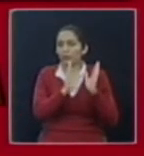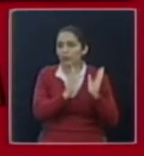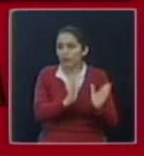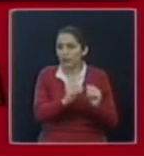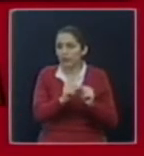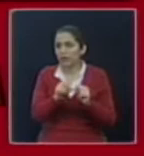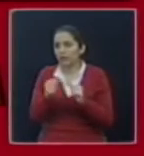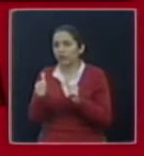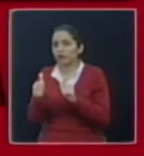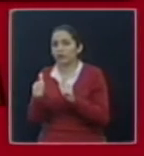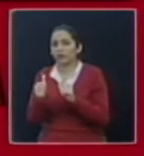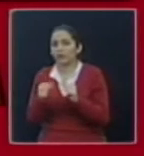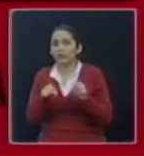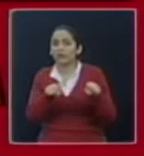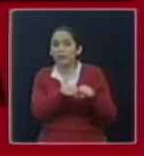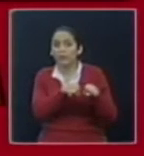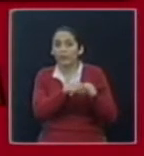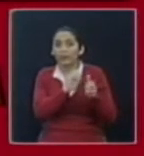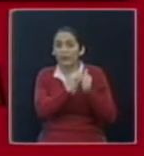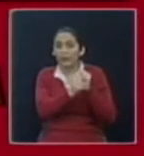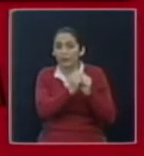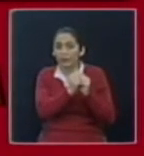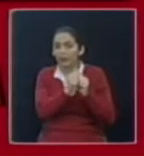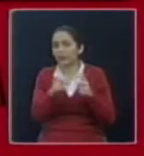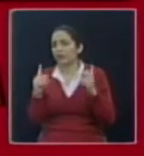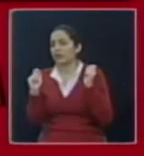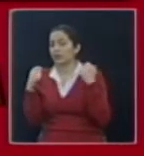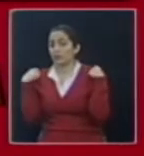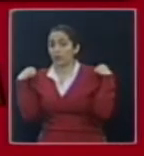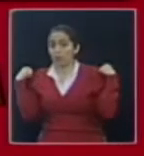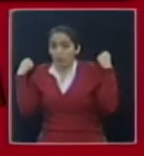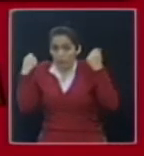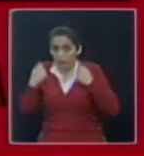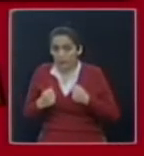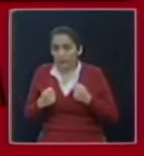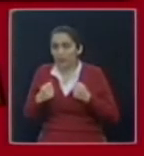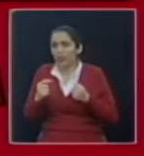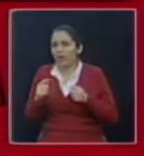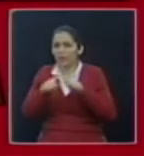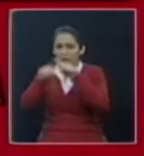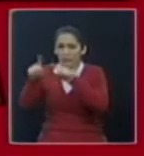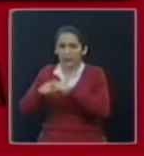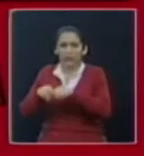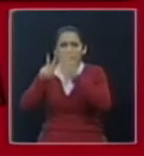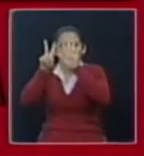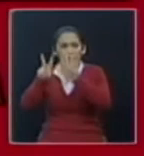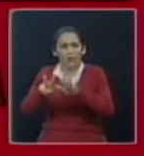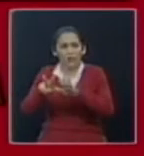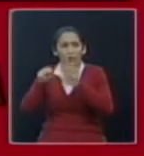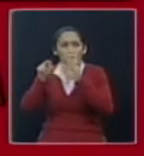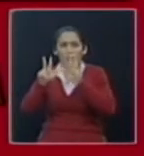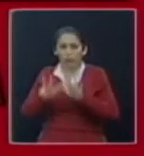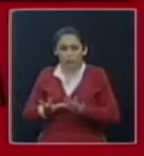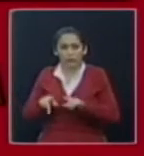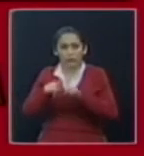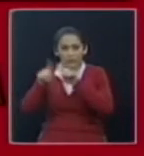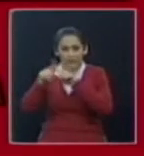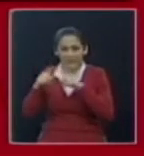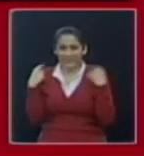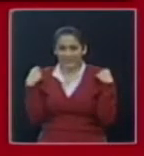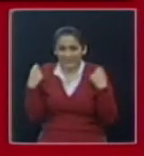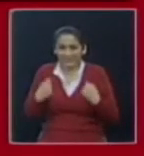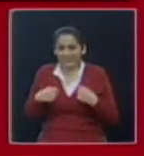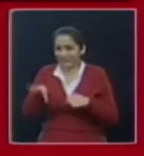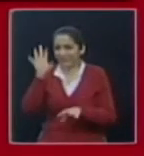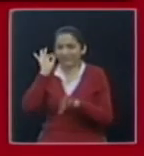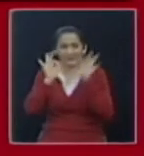en mochilas tendremos unos 7 o 8 modelos. Vas a poderlos encontrar diferentes modelos en nuestras tiendas o en Marathon Sports. Bueno, para